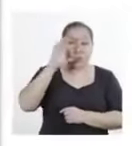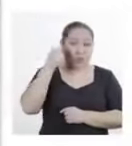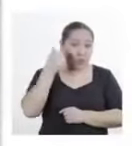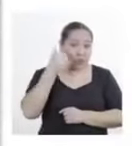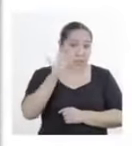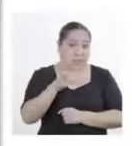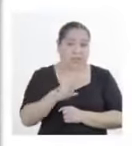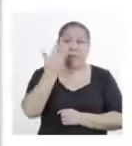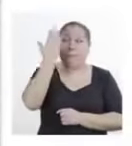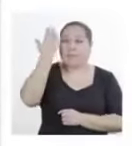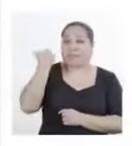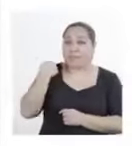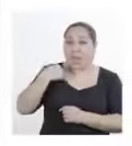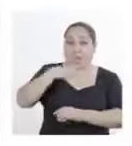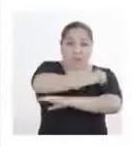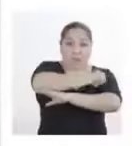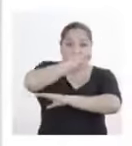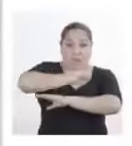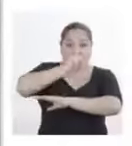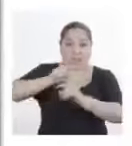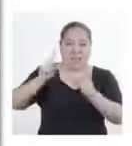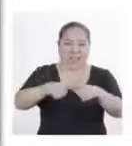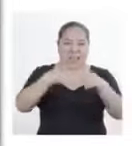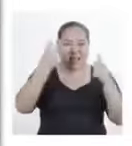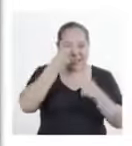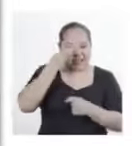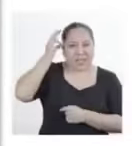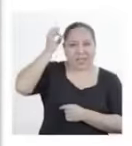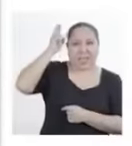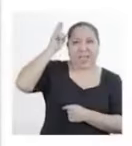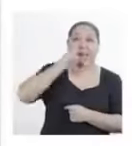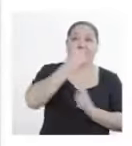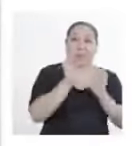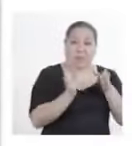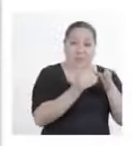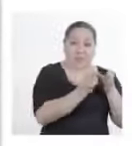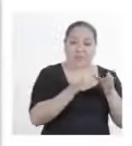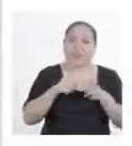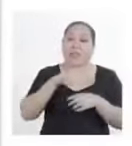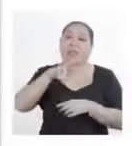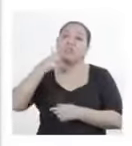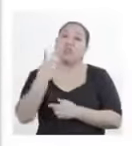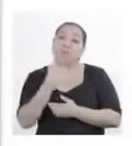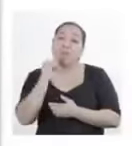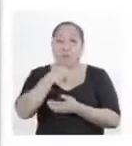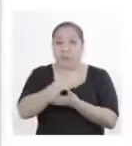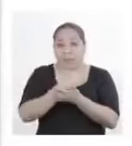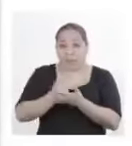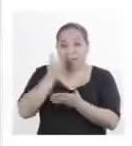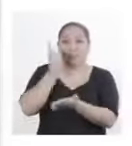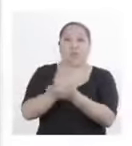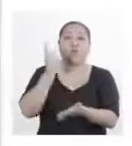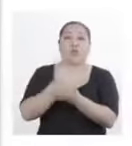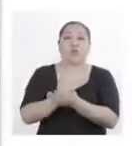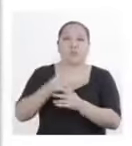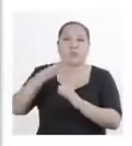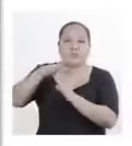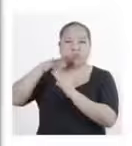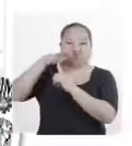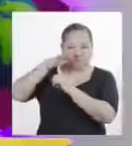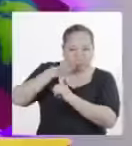muestra el pasado andino y la grandeza inca Y en una segunda parte denuncia los abusos de los españoles sobre la